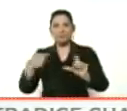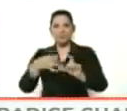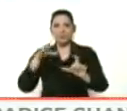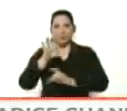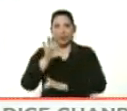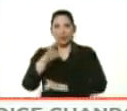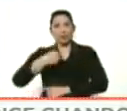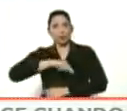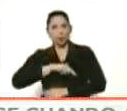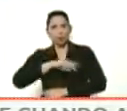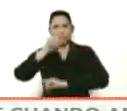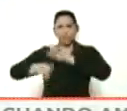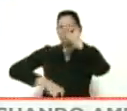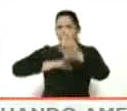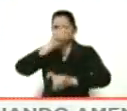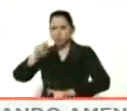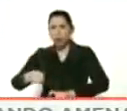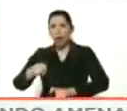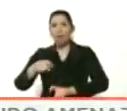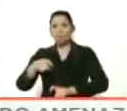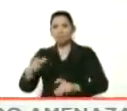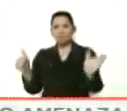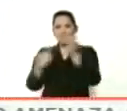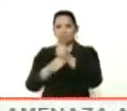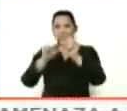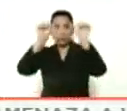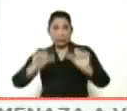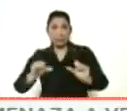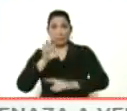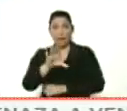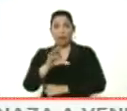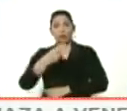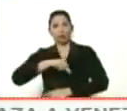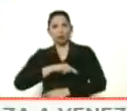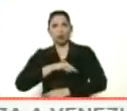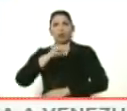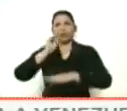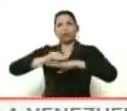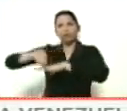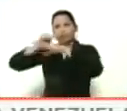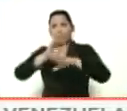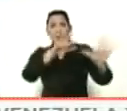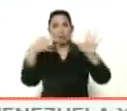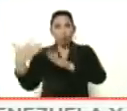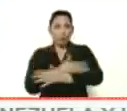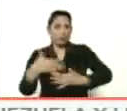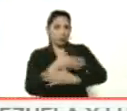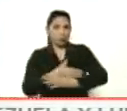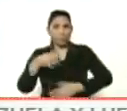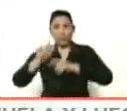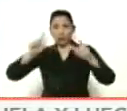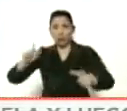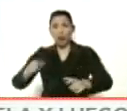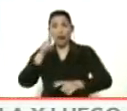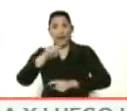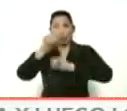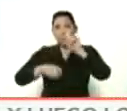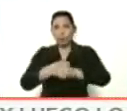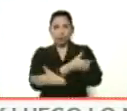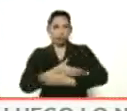una encuesta que se pasó por el sistema Patria. Esa encuesta la han contestado más de 18 millones de personas. En esa encuesta del sistema